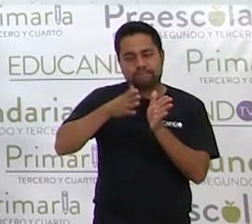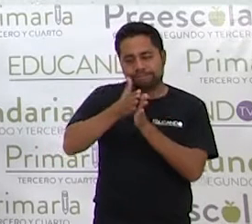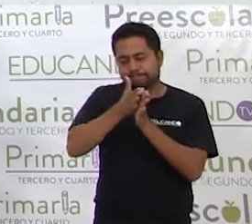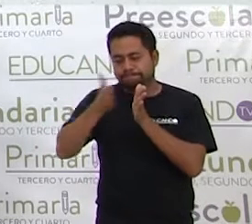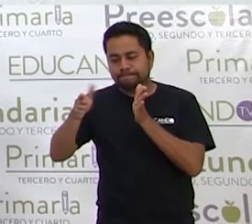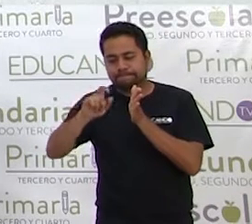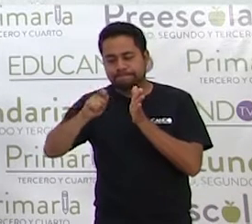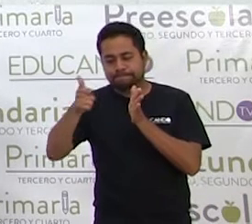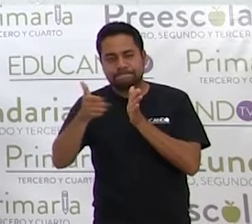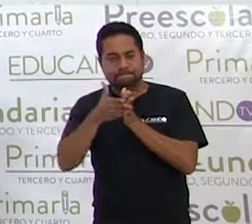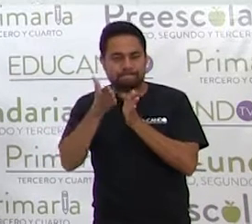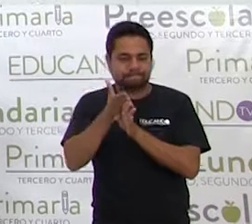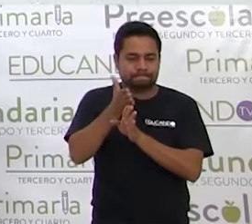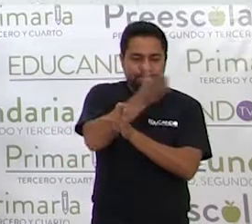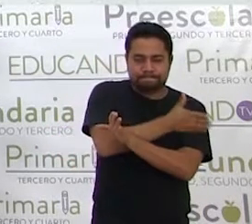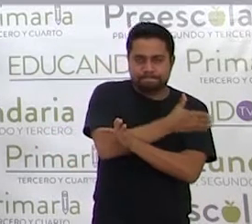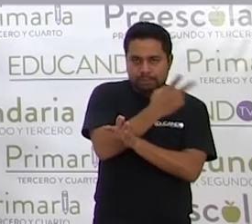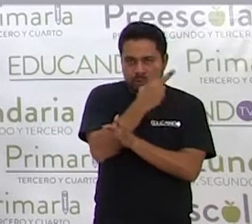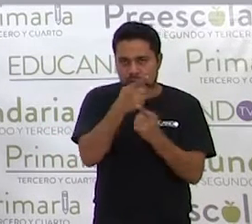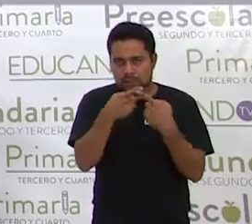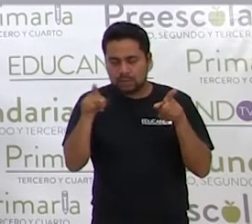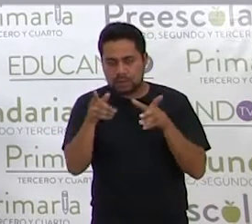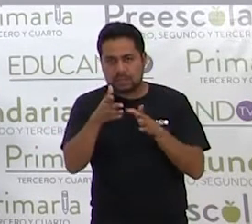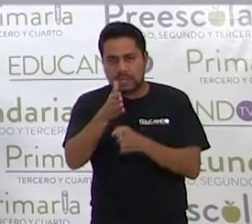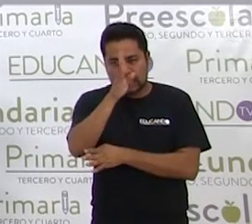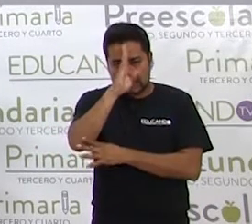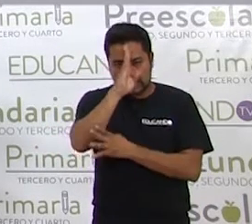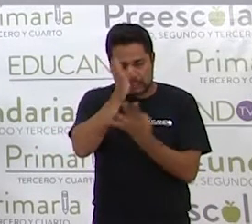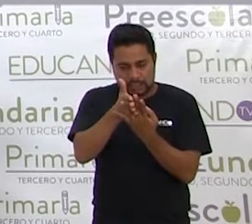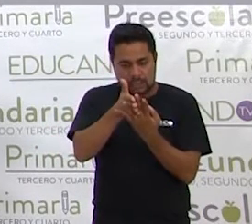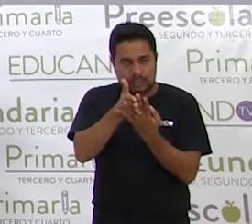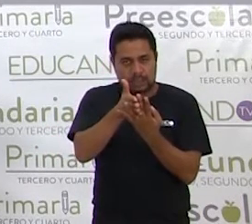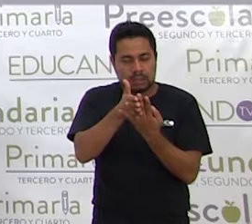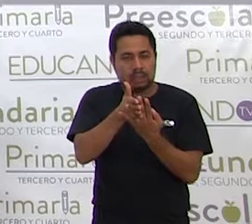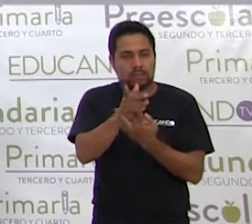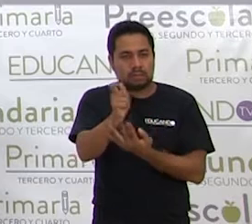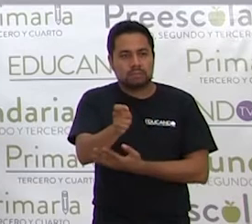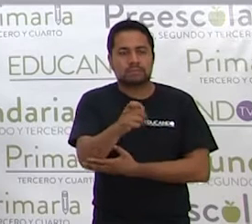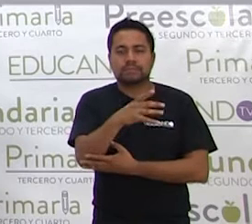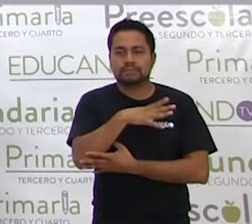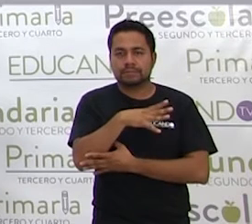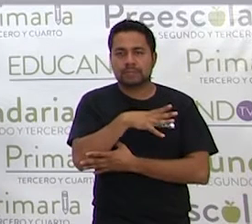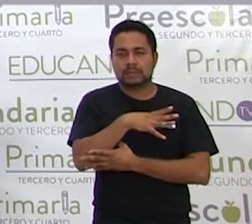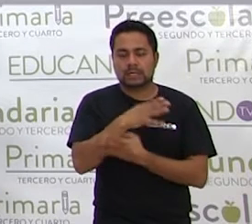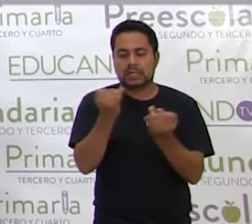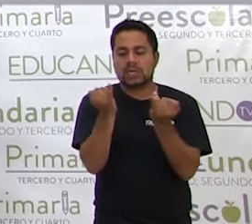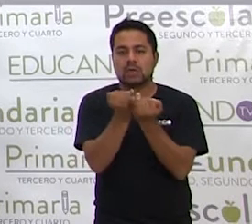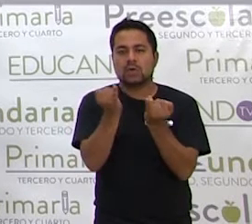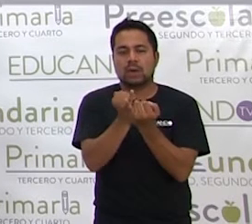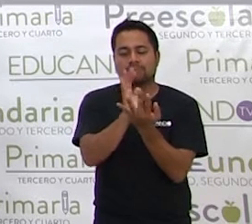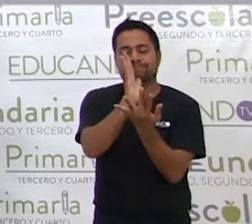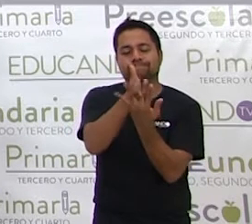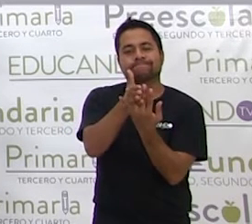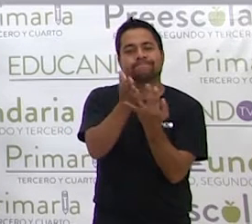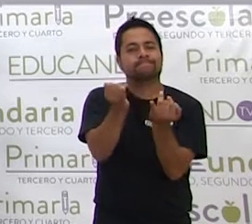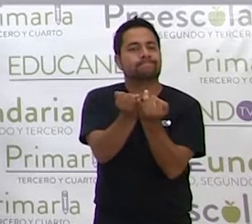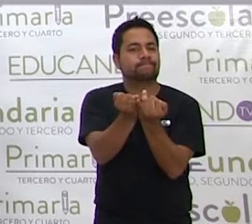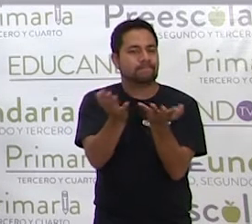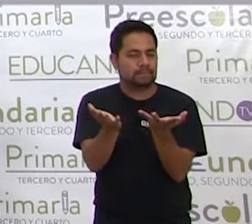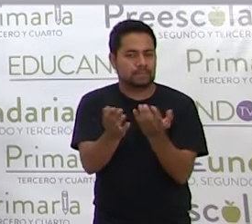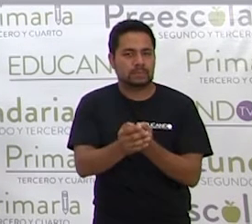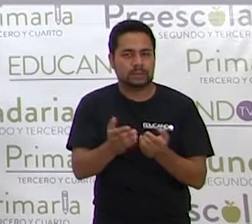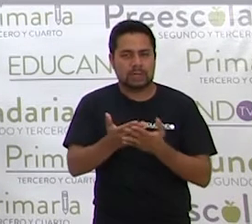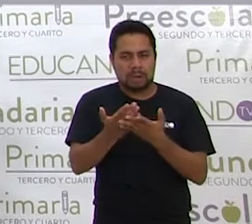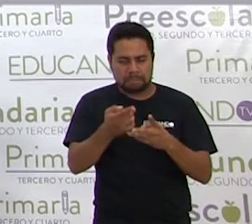signo igual si se dan cuenta en medio de estos dos términos está el signo igual vamos a